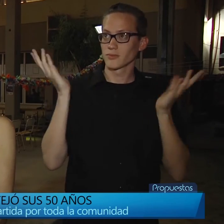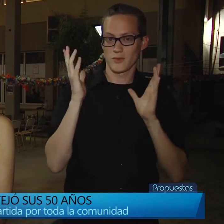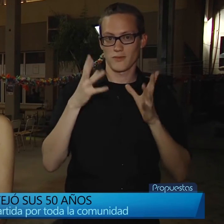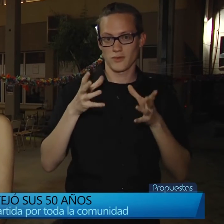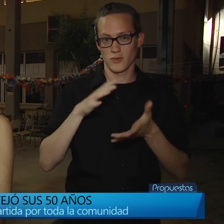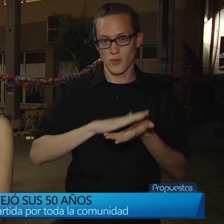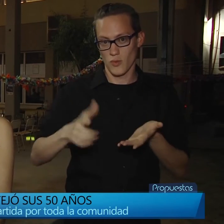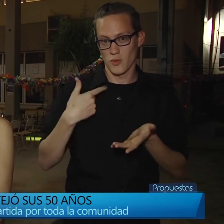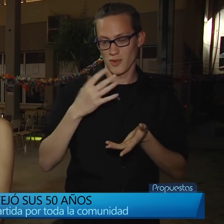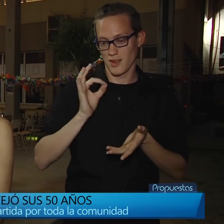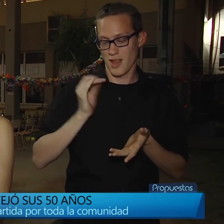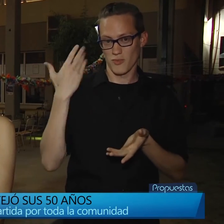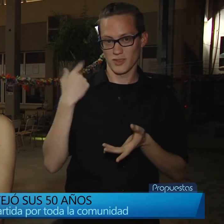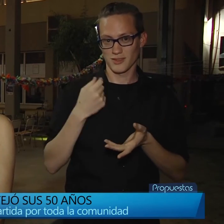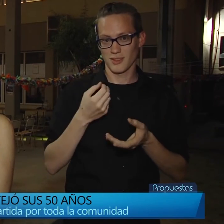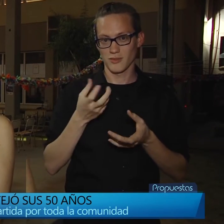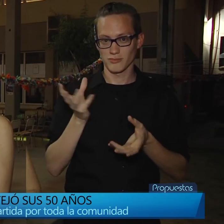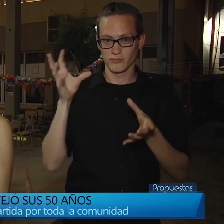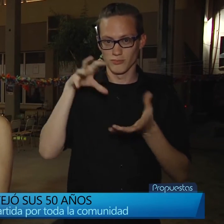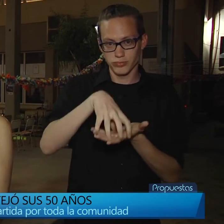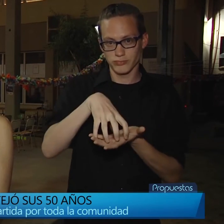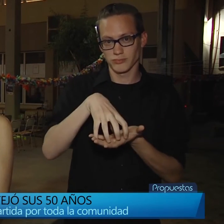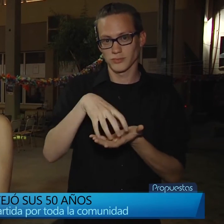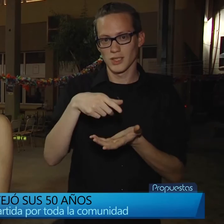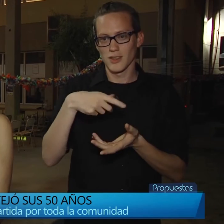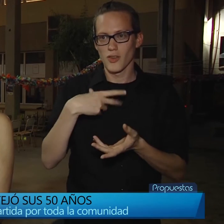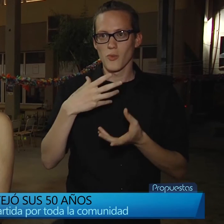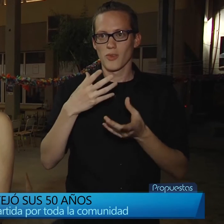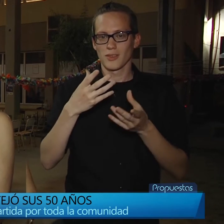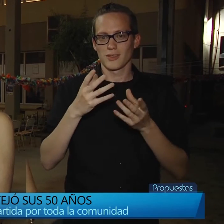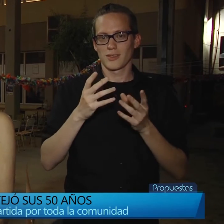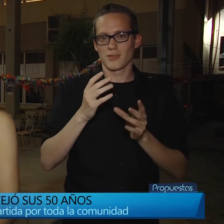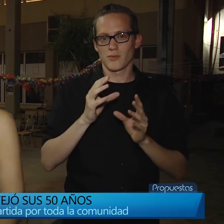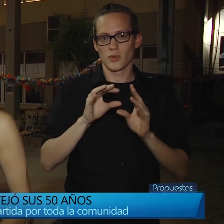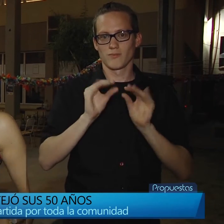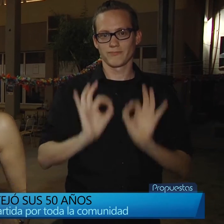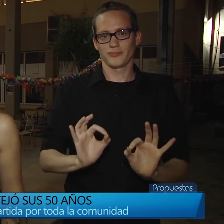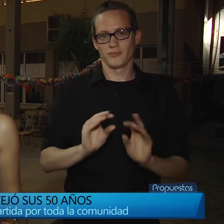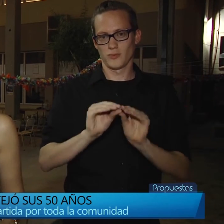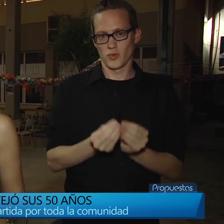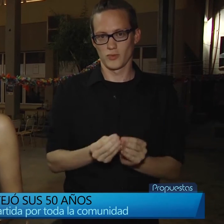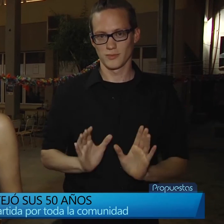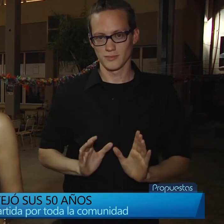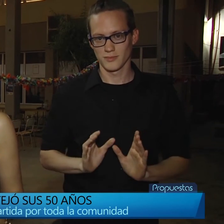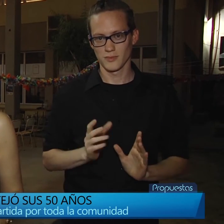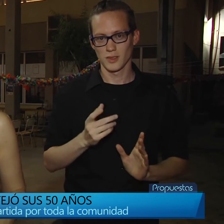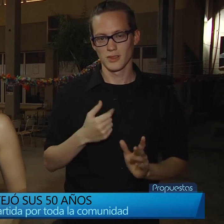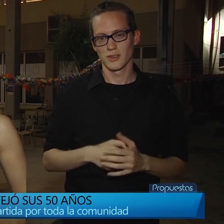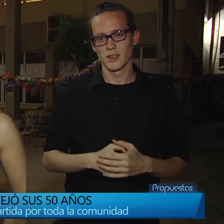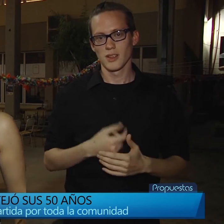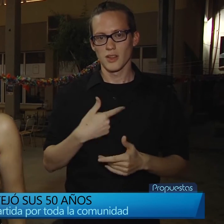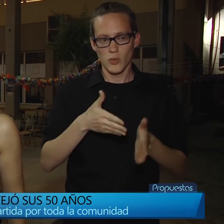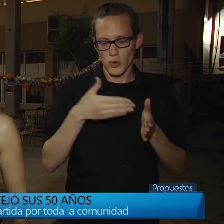casa nueva que nos tocó estrenar el año pasado, es como, bueno, el broche de oro, ¿no?